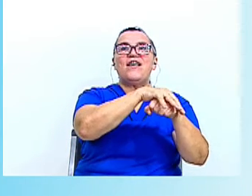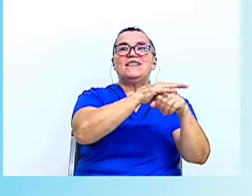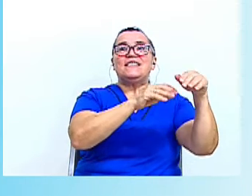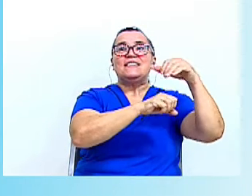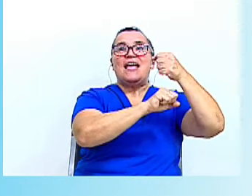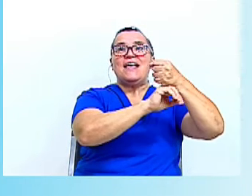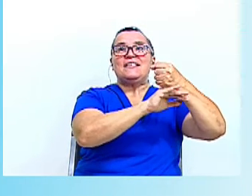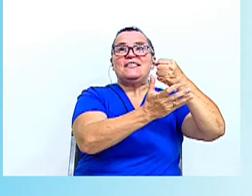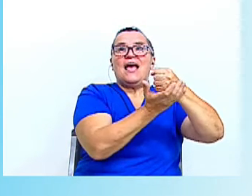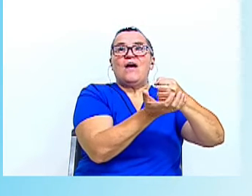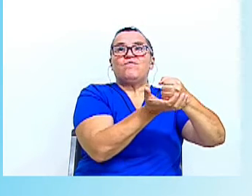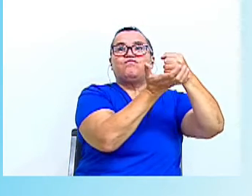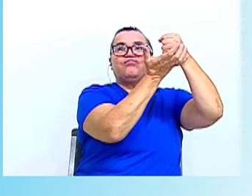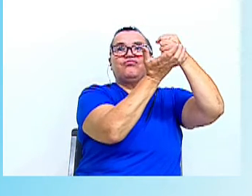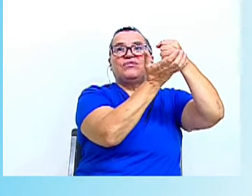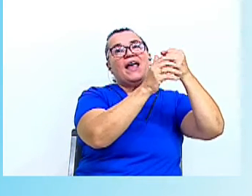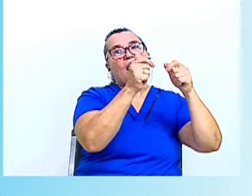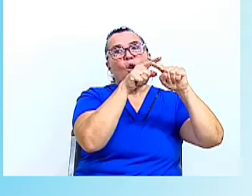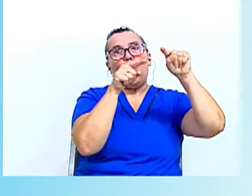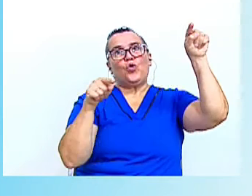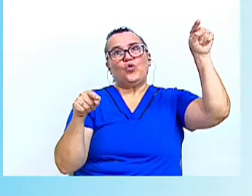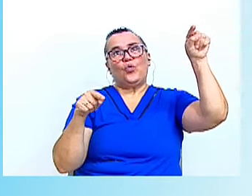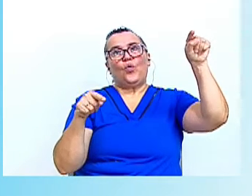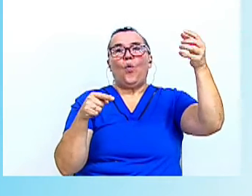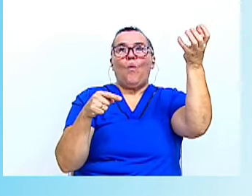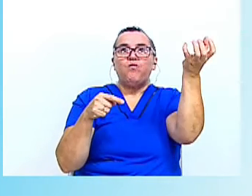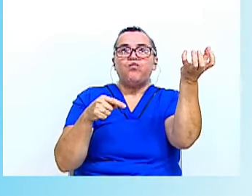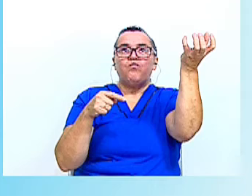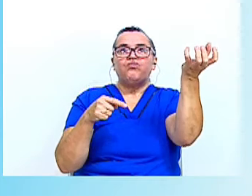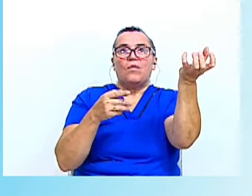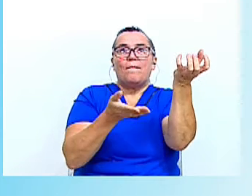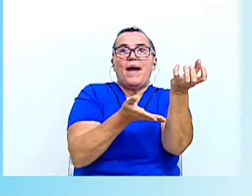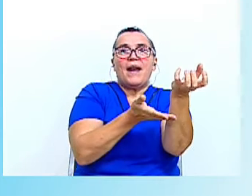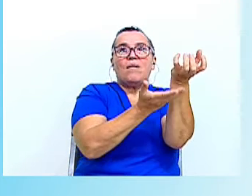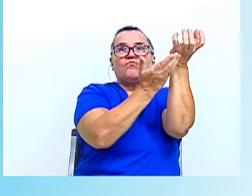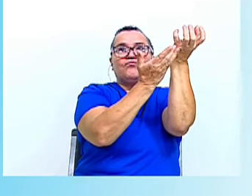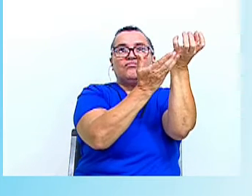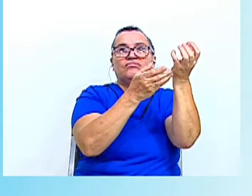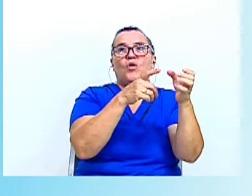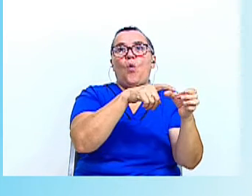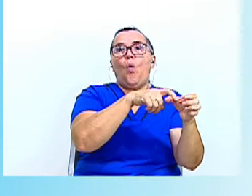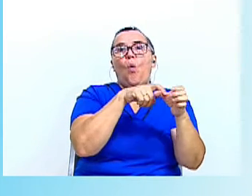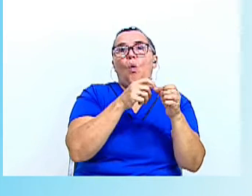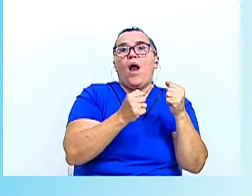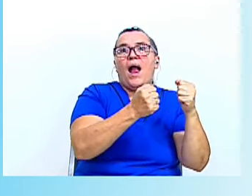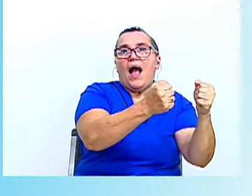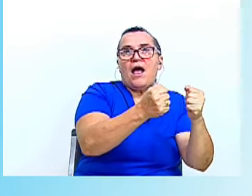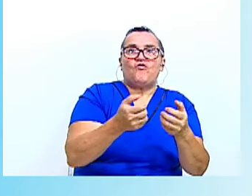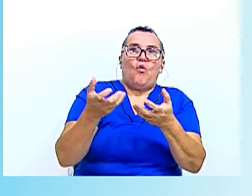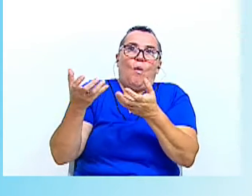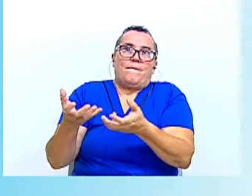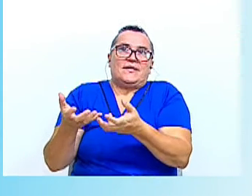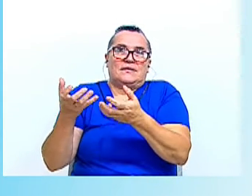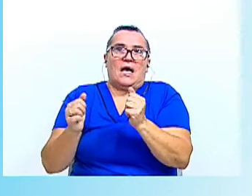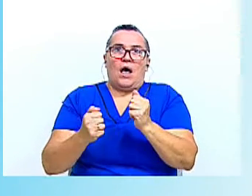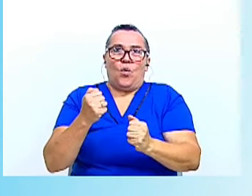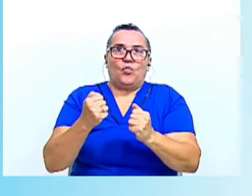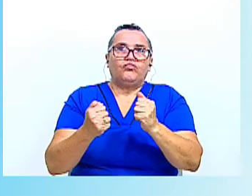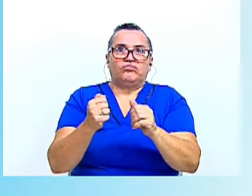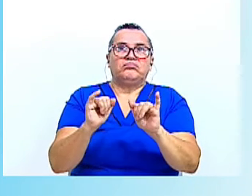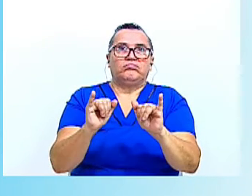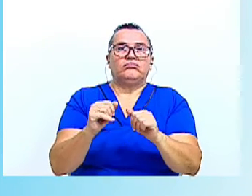a ser la que se aplica en el otro extremo, ya sea que la utilice para levantar un auto o una carga pesada. Perfecto.